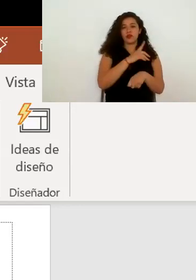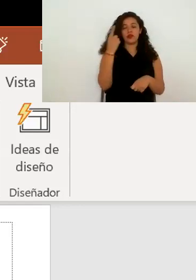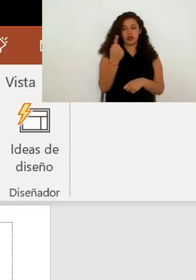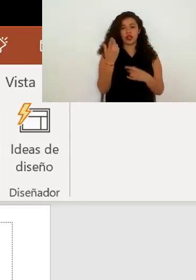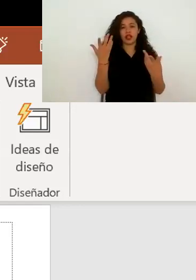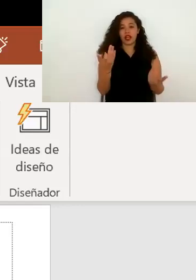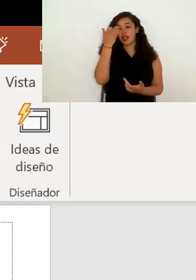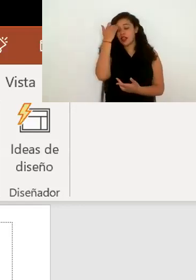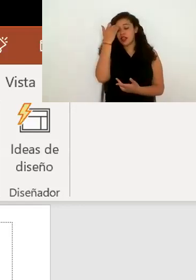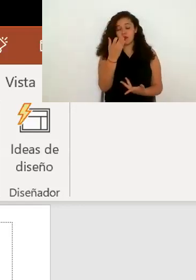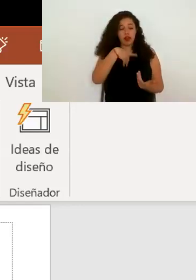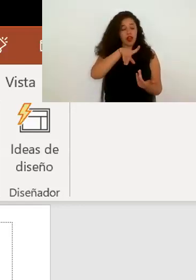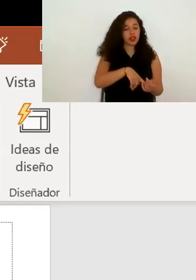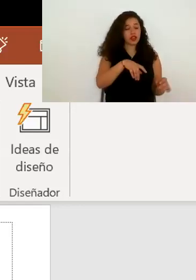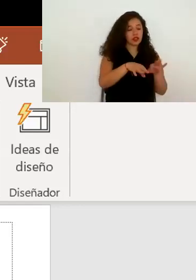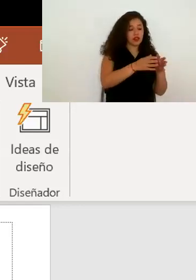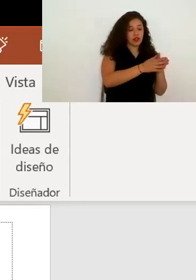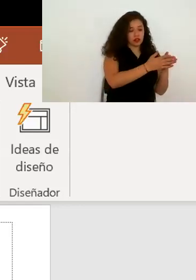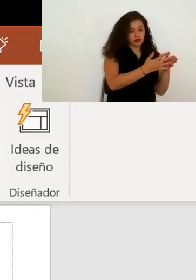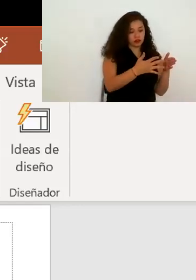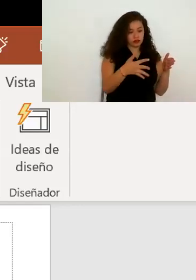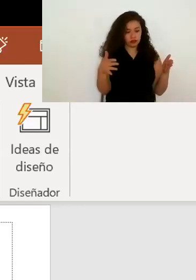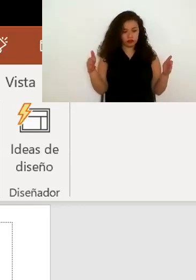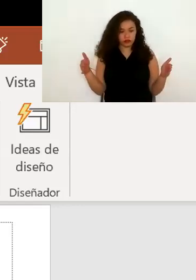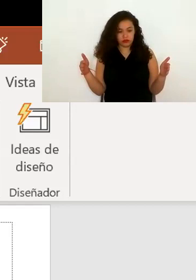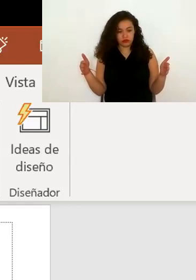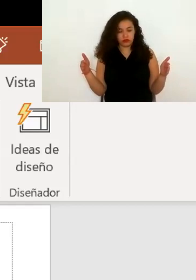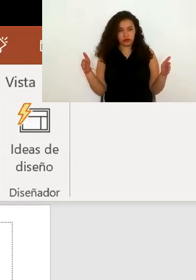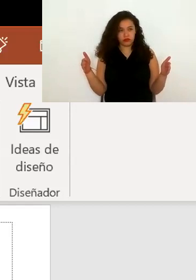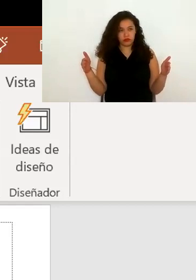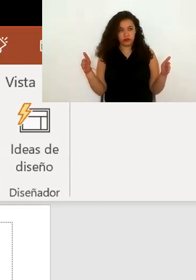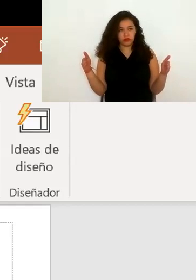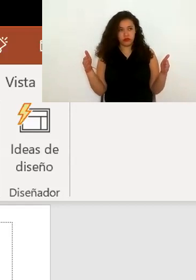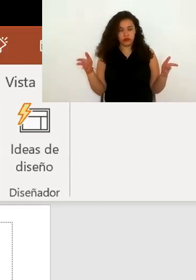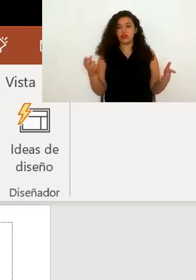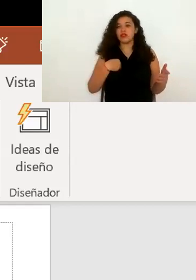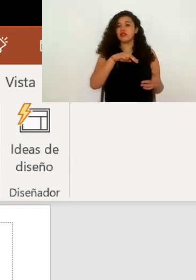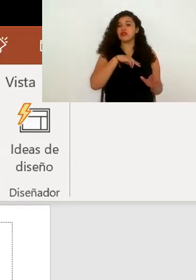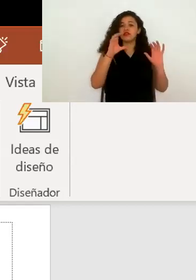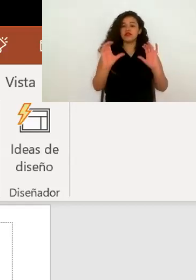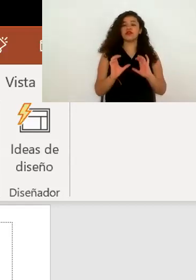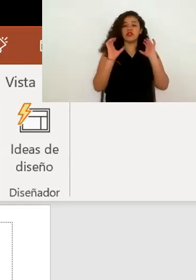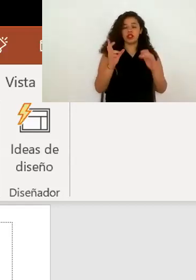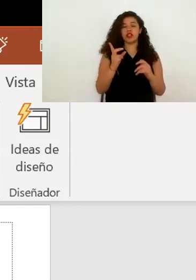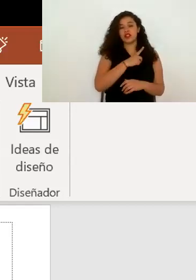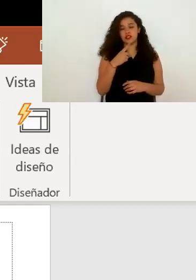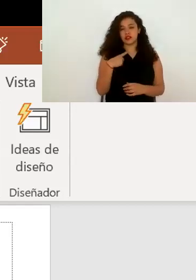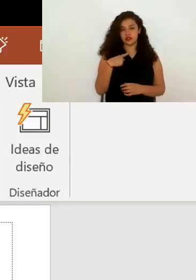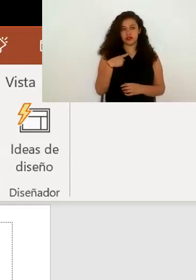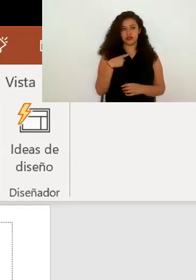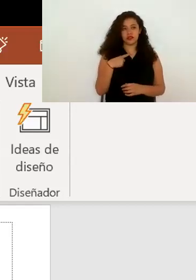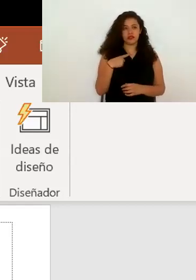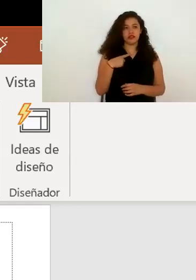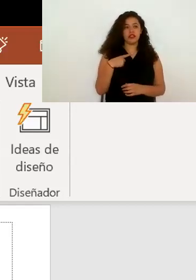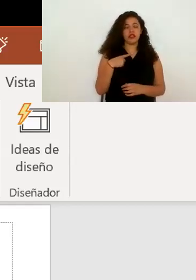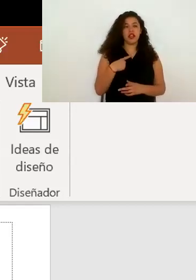trayectoria laboral en su institución. Por ello tenemos que ser muy cuidadosos en la